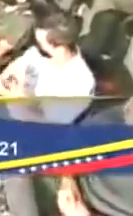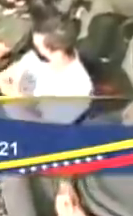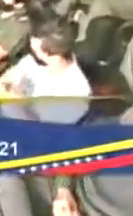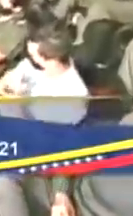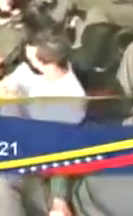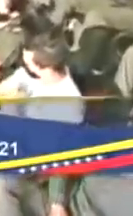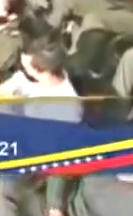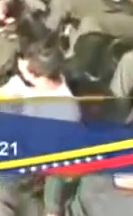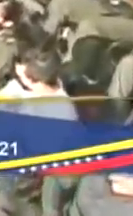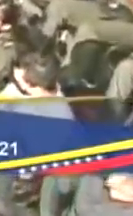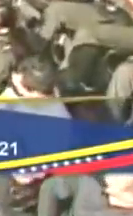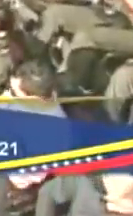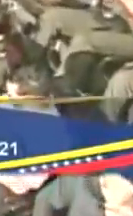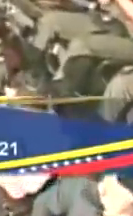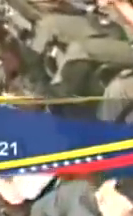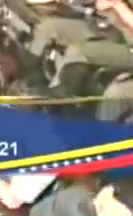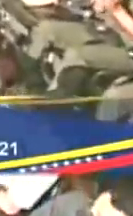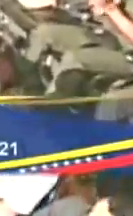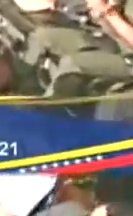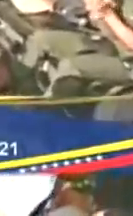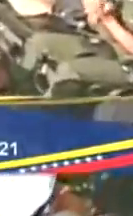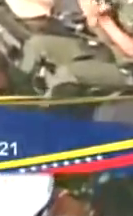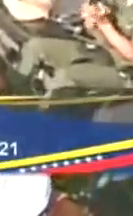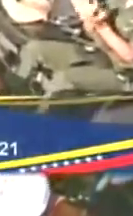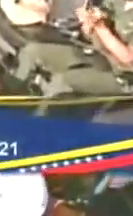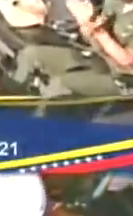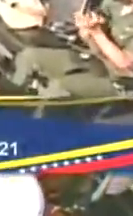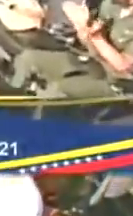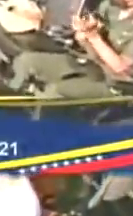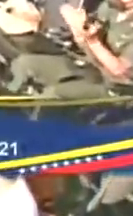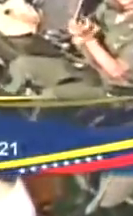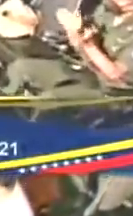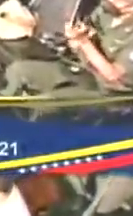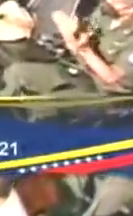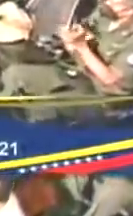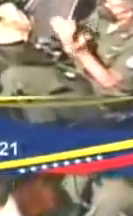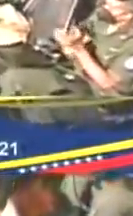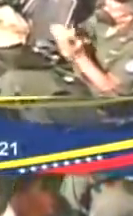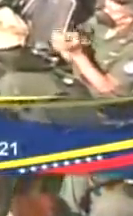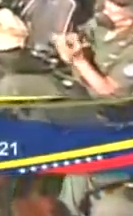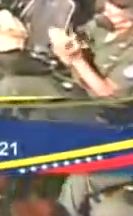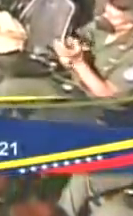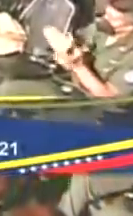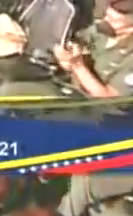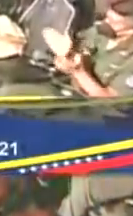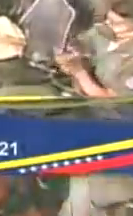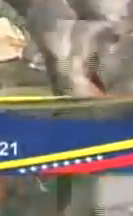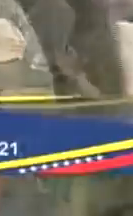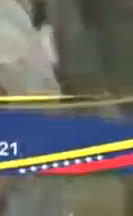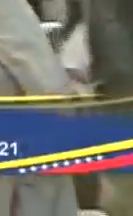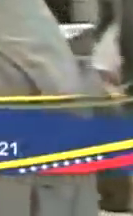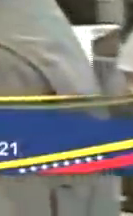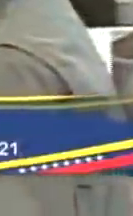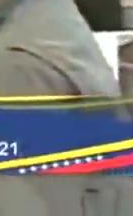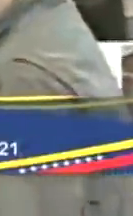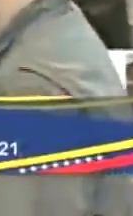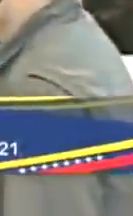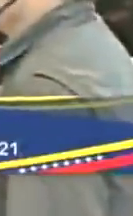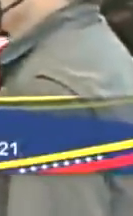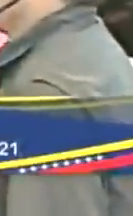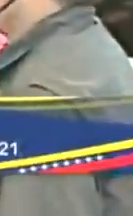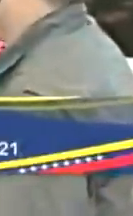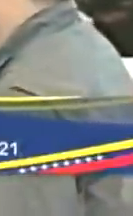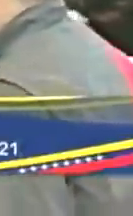invasión. Bruce Huerta Escobar, dispositivo localizador satelital para seguimiento y rastreo de